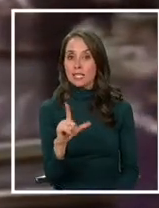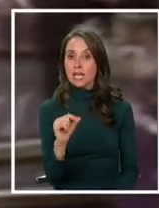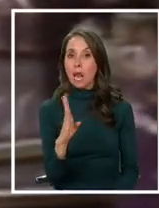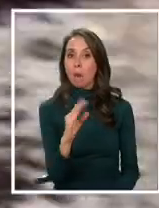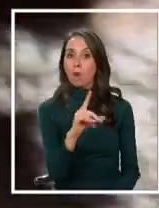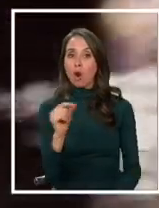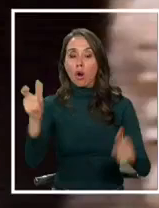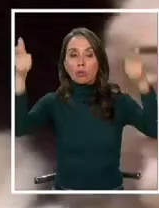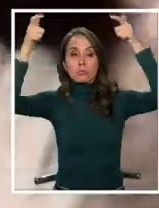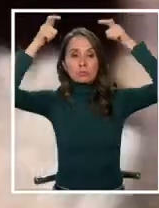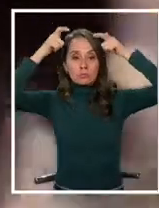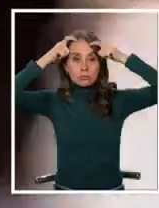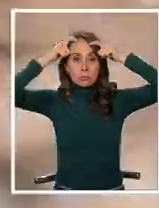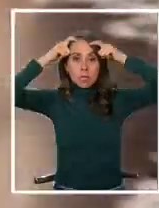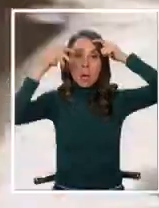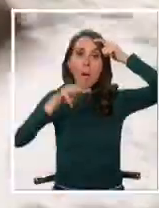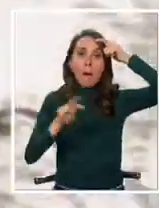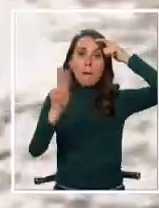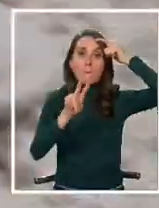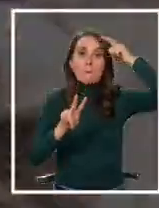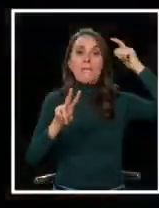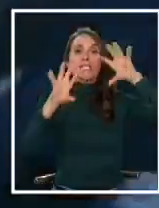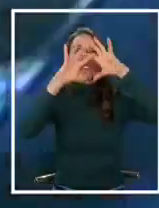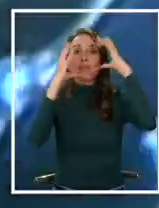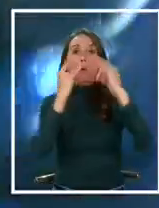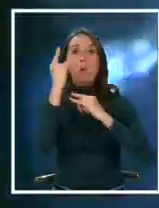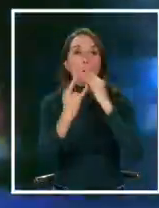el cetro de Miss